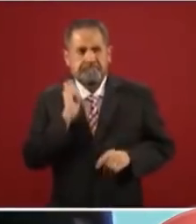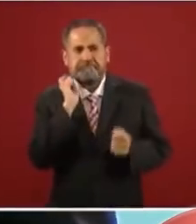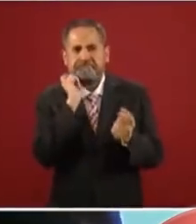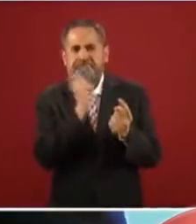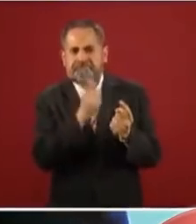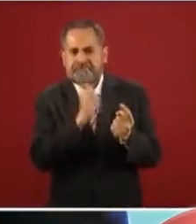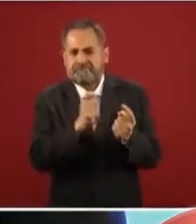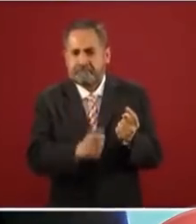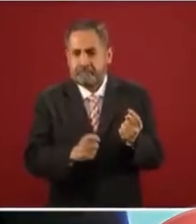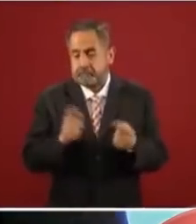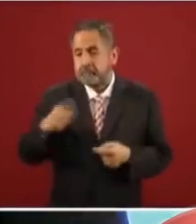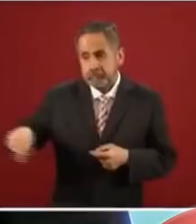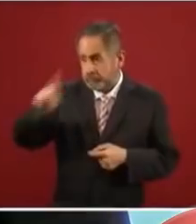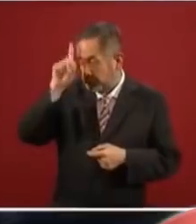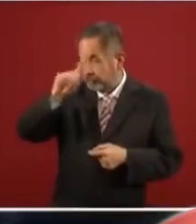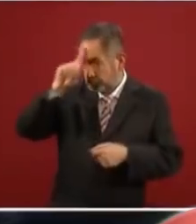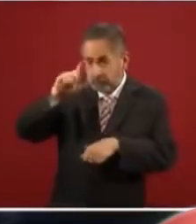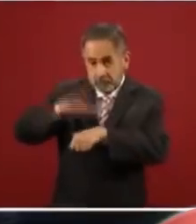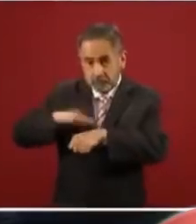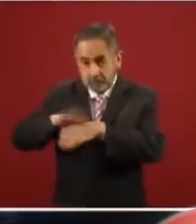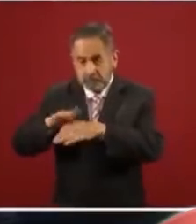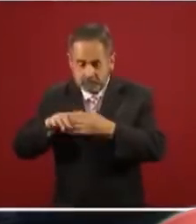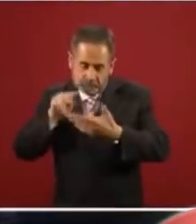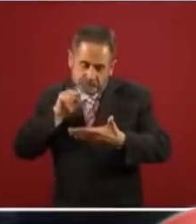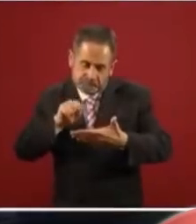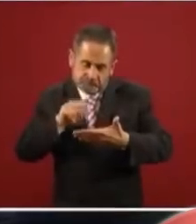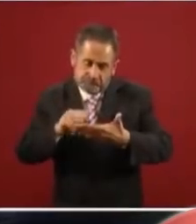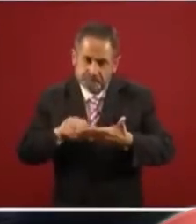que recomiendo a todos.